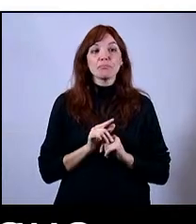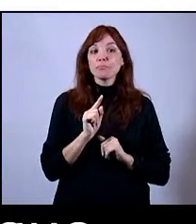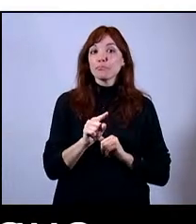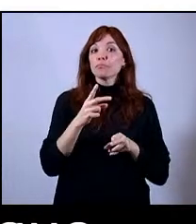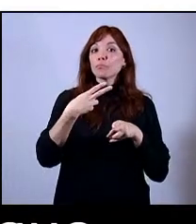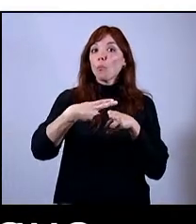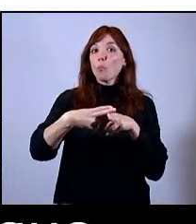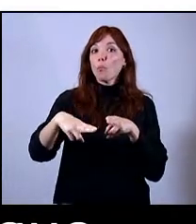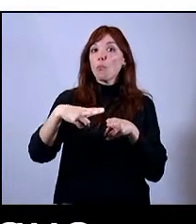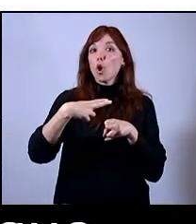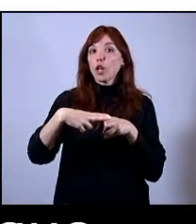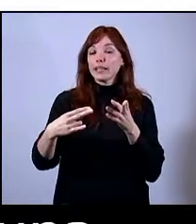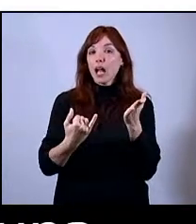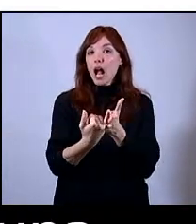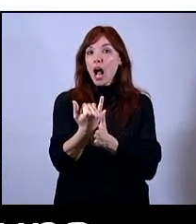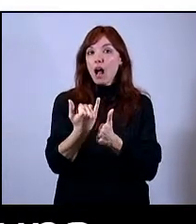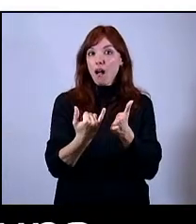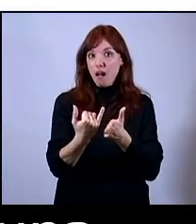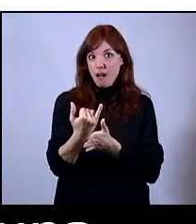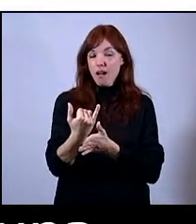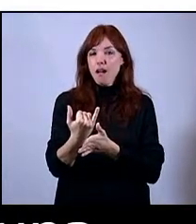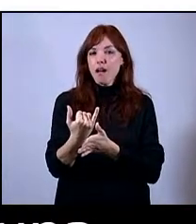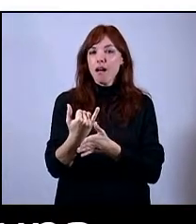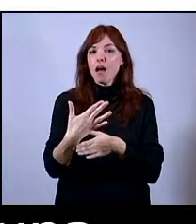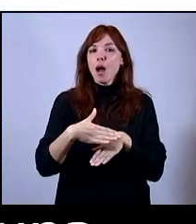política agraria hacia unos